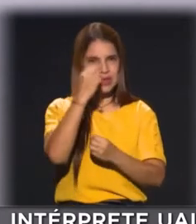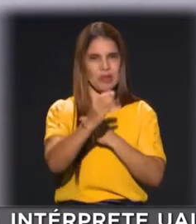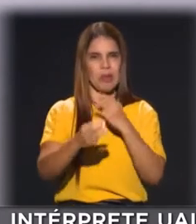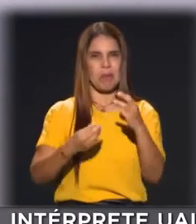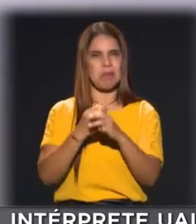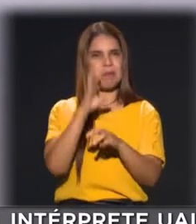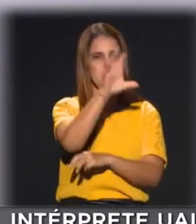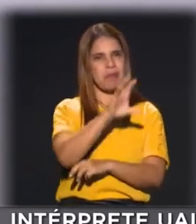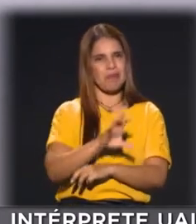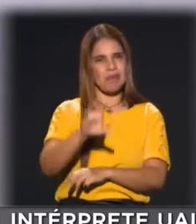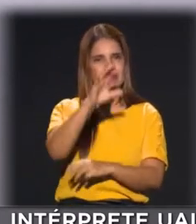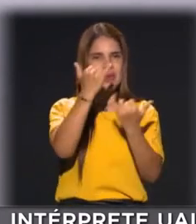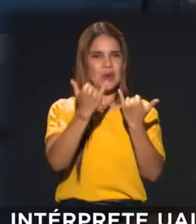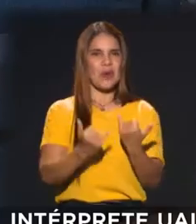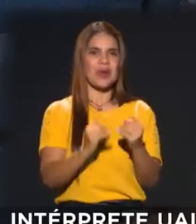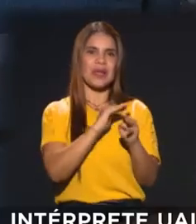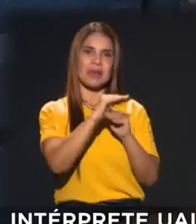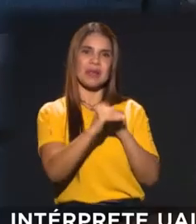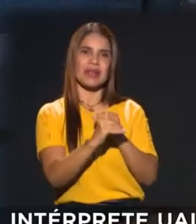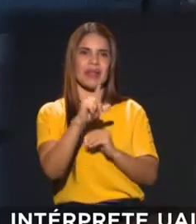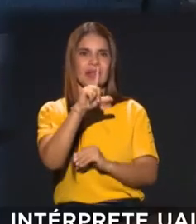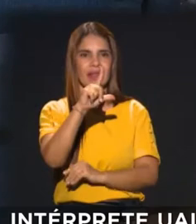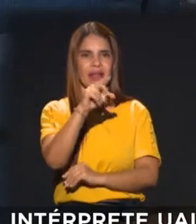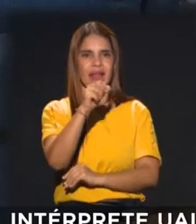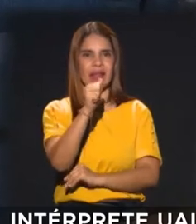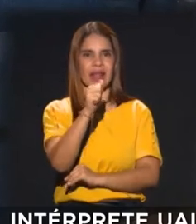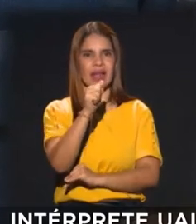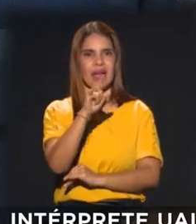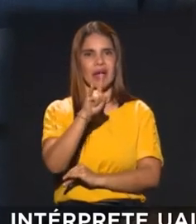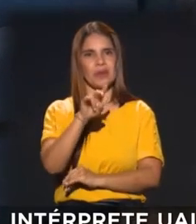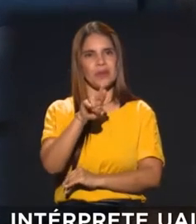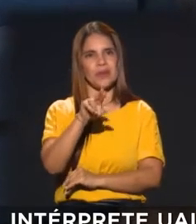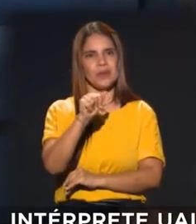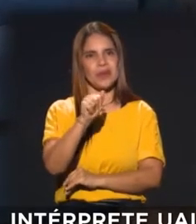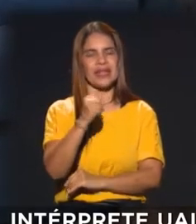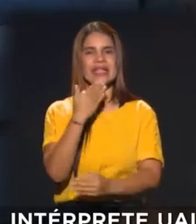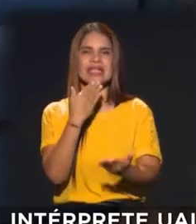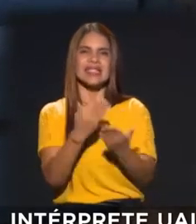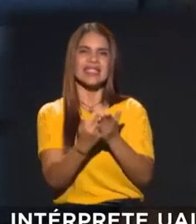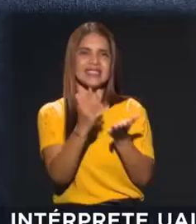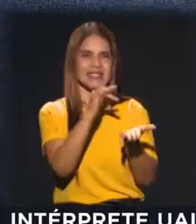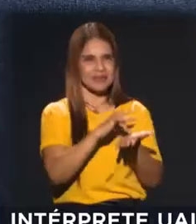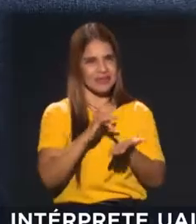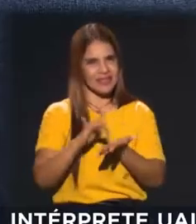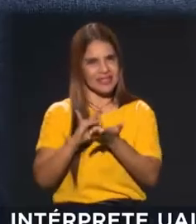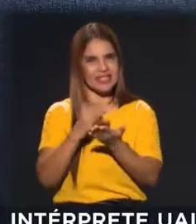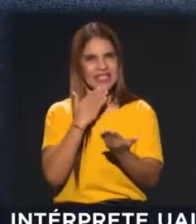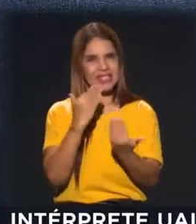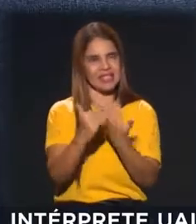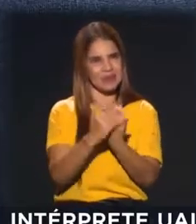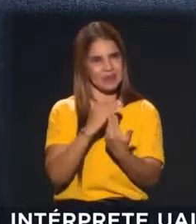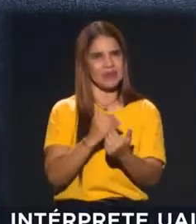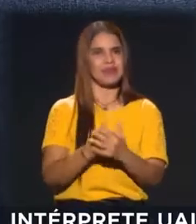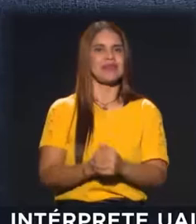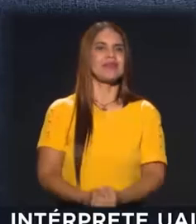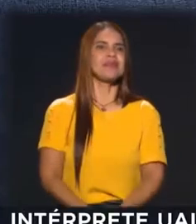mi primera invitada en este programa, se trata de Laura Domínguez. Laura, bienvenida, qué rico que estés con nosotros. Hola. Acá en Casa Aprendemos. Muchas